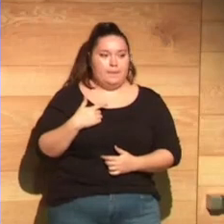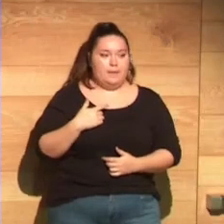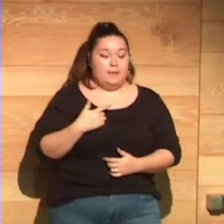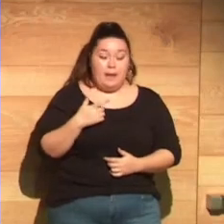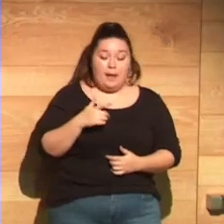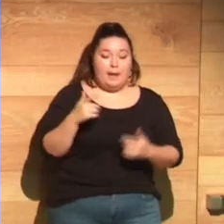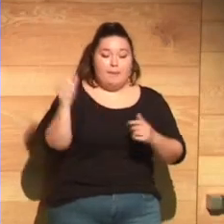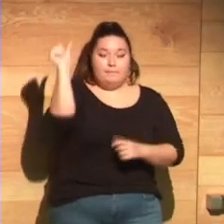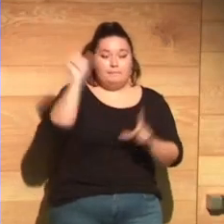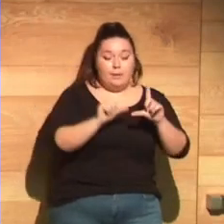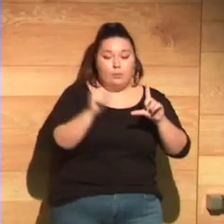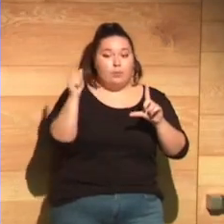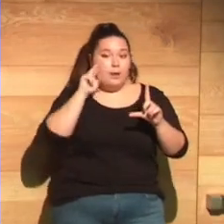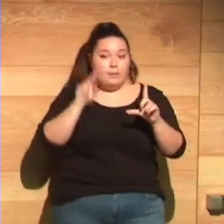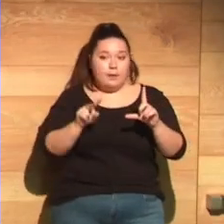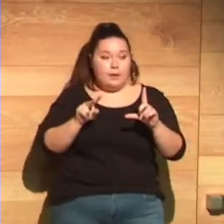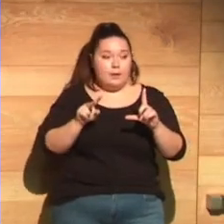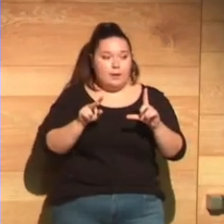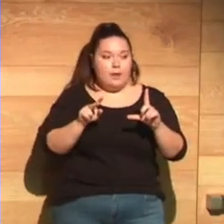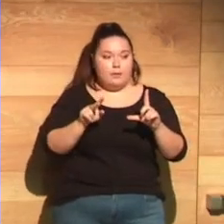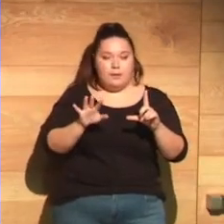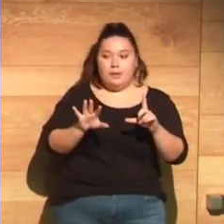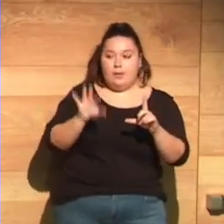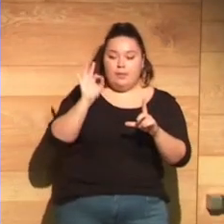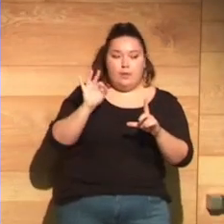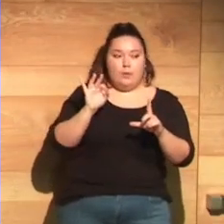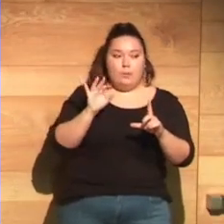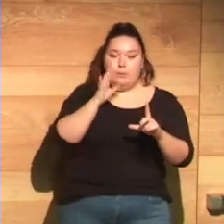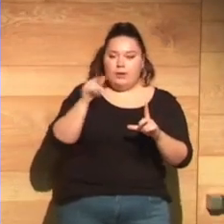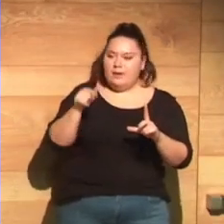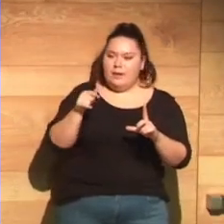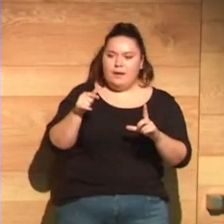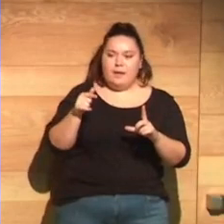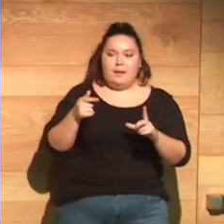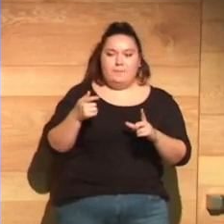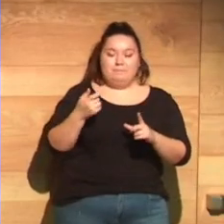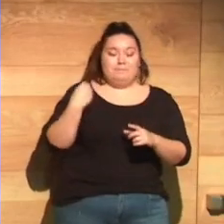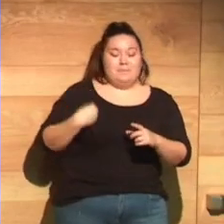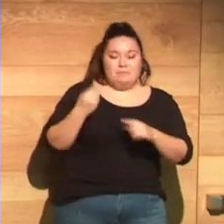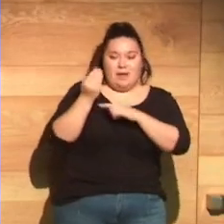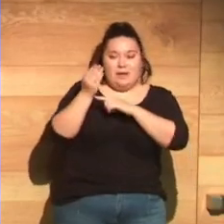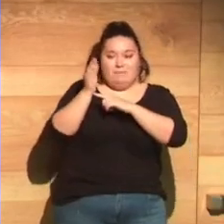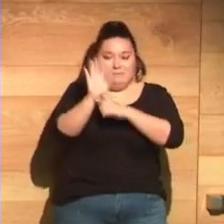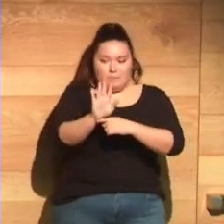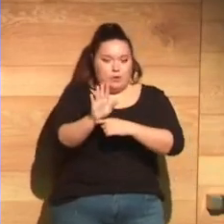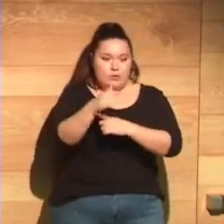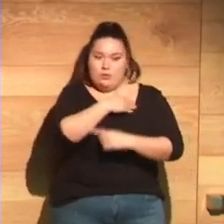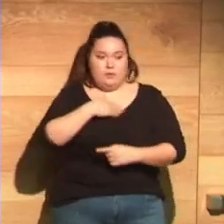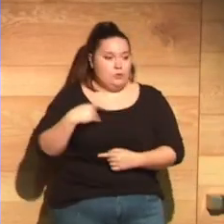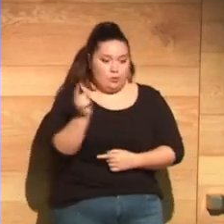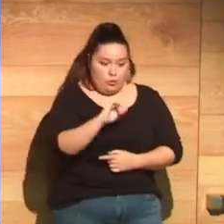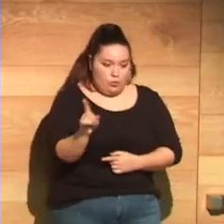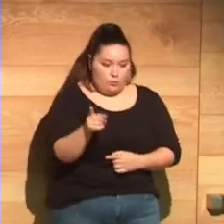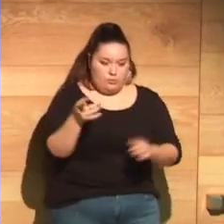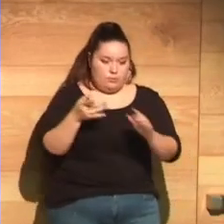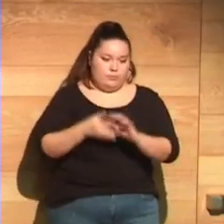que decía que ella quería ser actriz y cuando vio esa película y vio el papel que hacía Marilyn decidió que no podía ser actriz